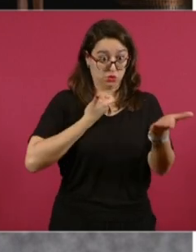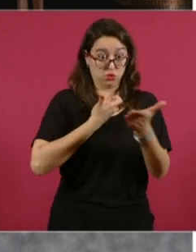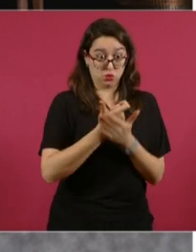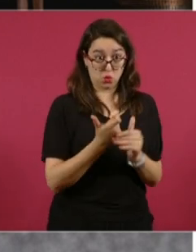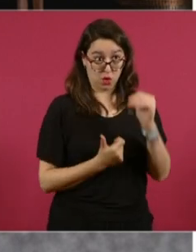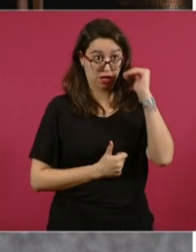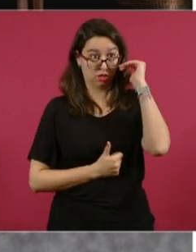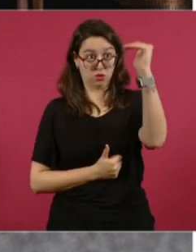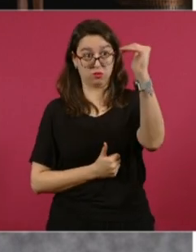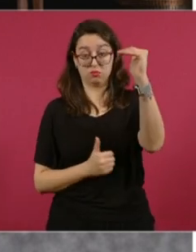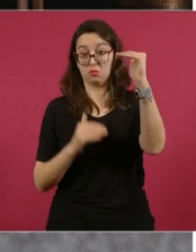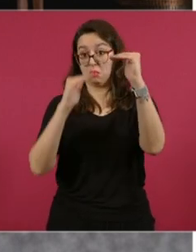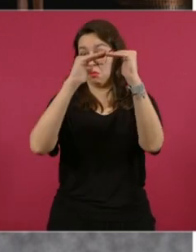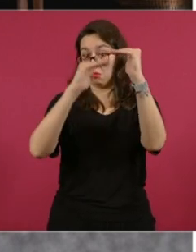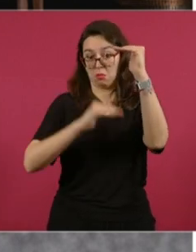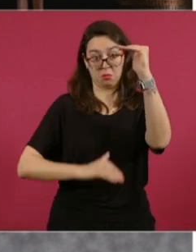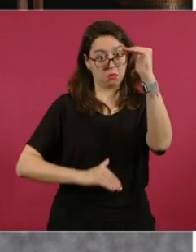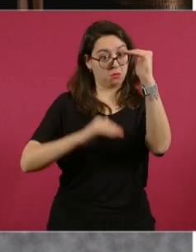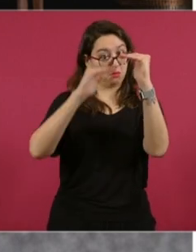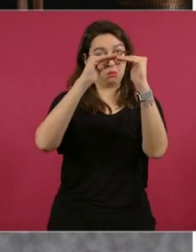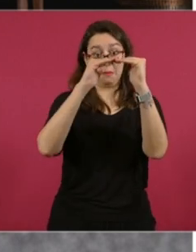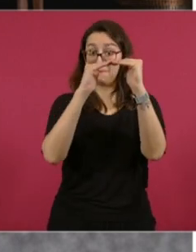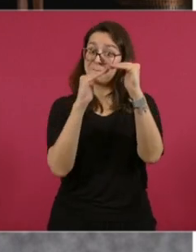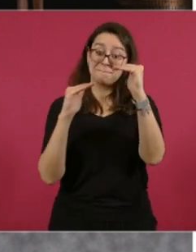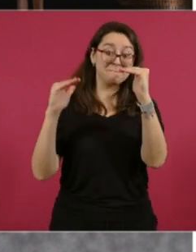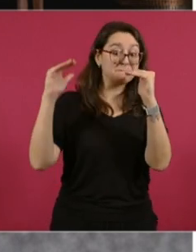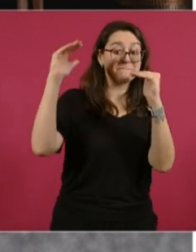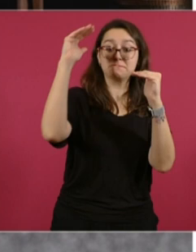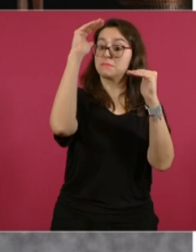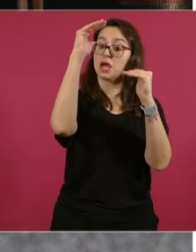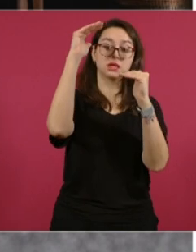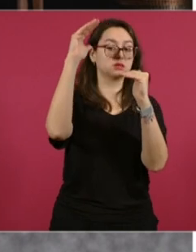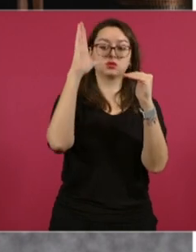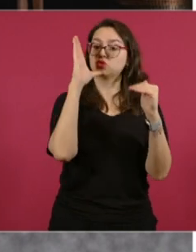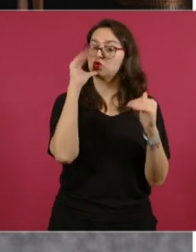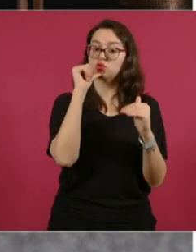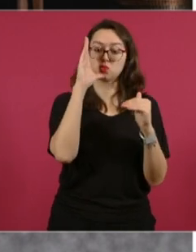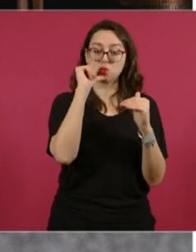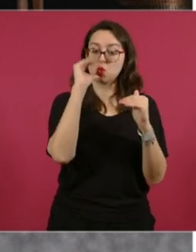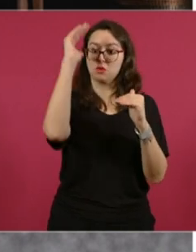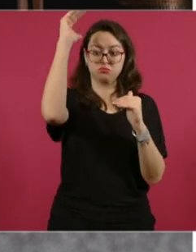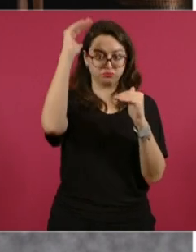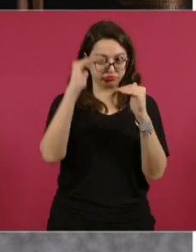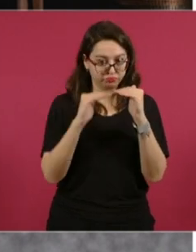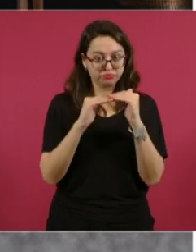hay funcionarios públicos que ganan más que el presidente. Aquí está la tabla. Existen